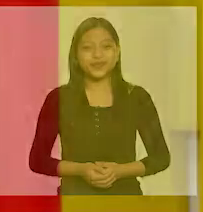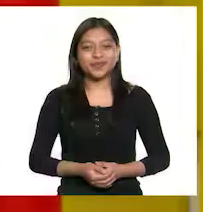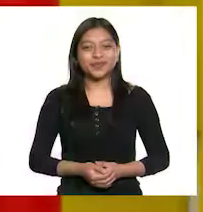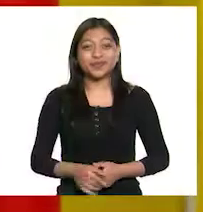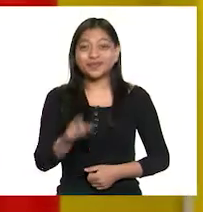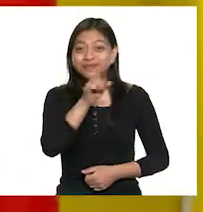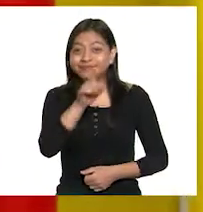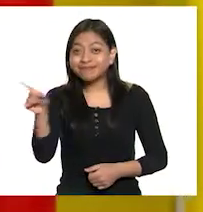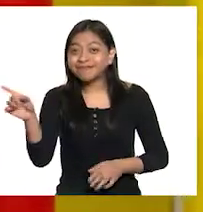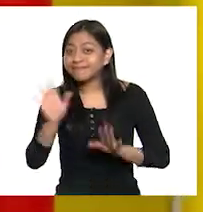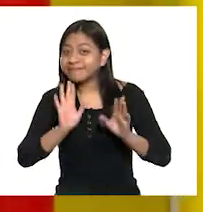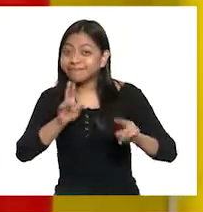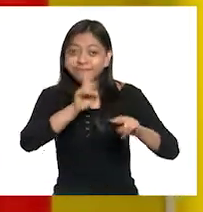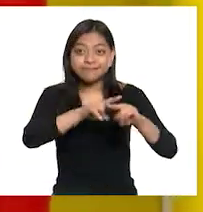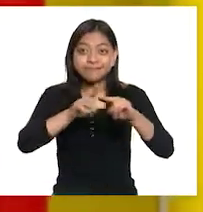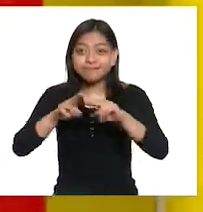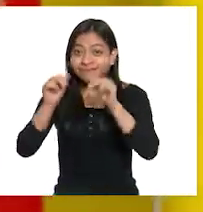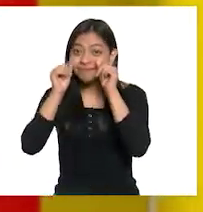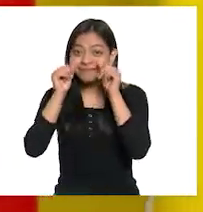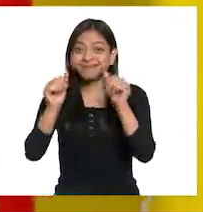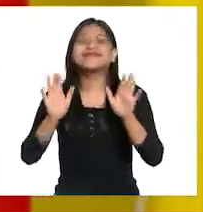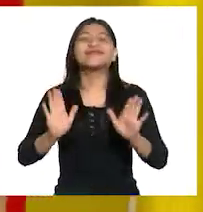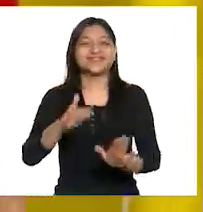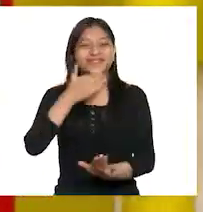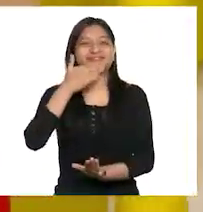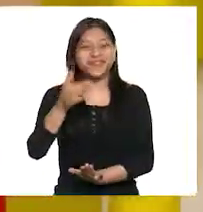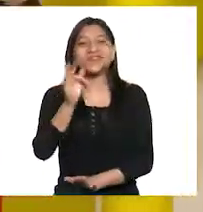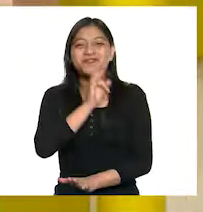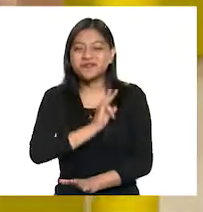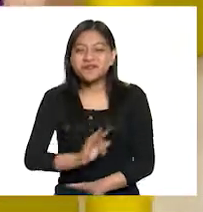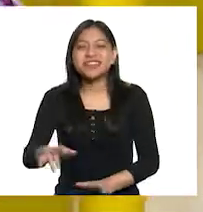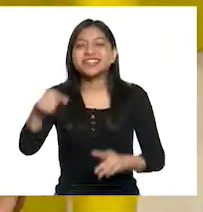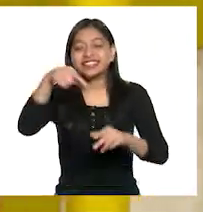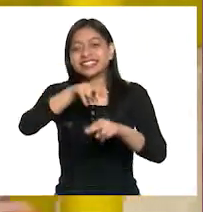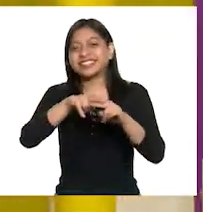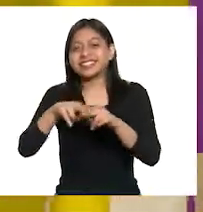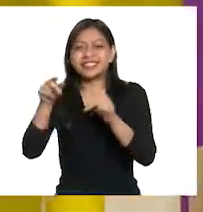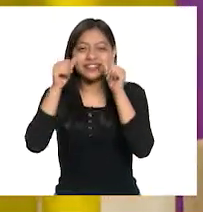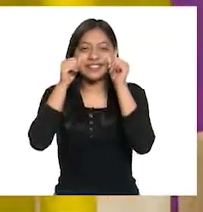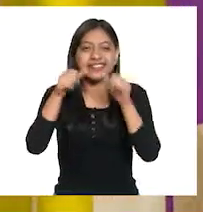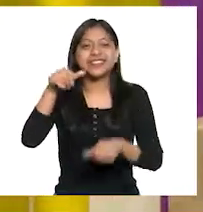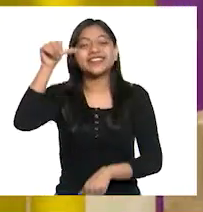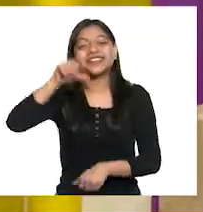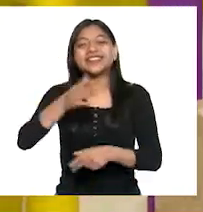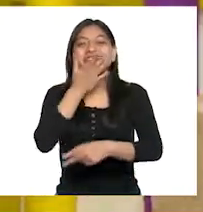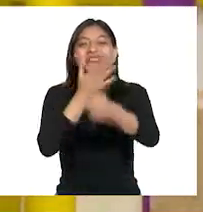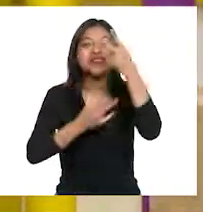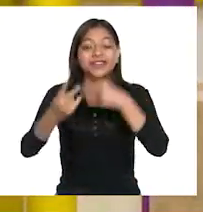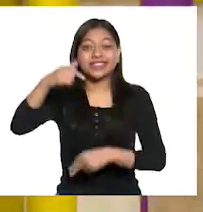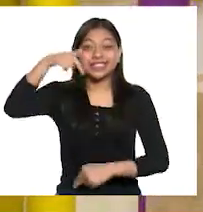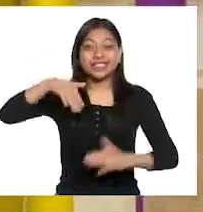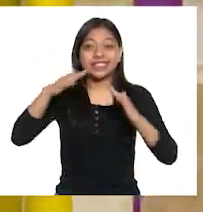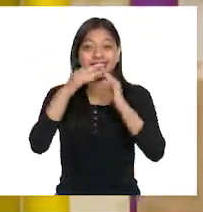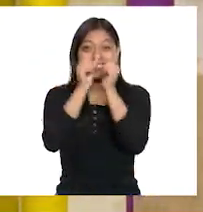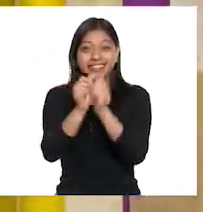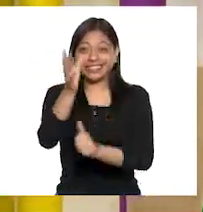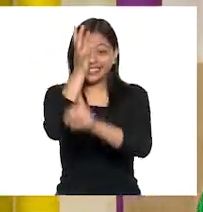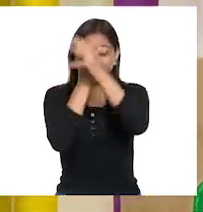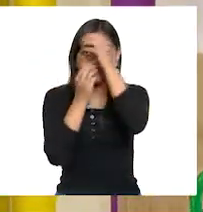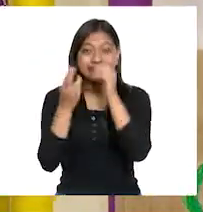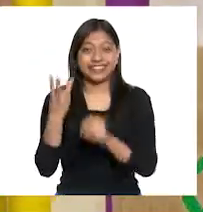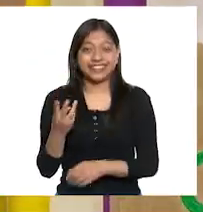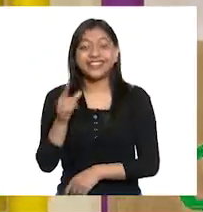Ya están reunidos ahí en casa, reunidas también. Entonces ya les puedo decir bienvenidas y bienvenidos a Aprende en Casa 3. Niñas y